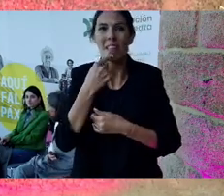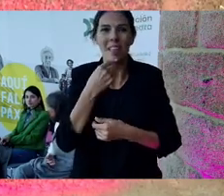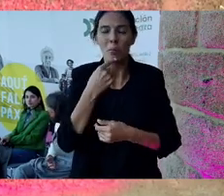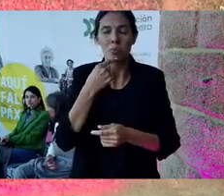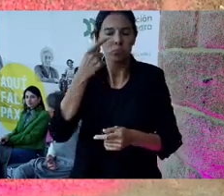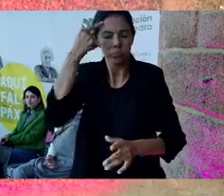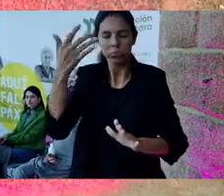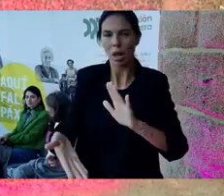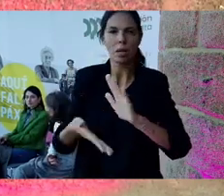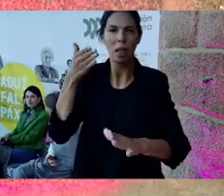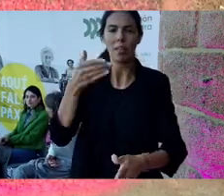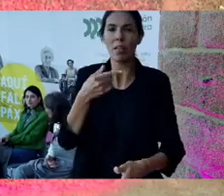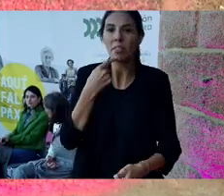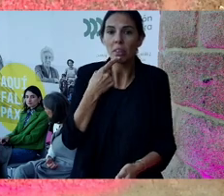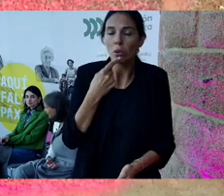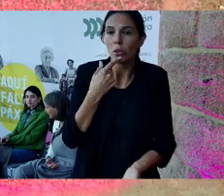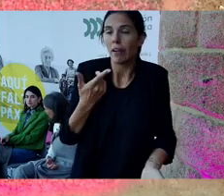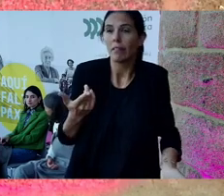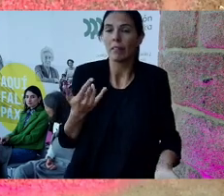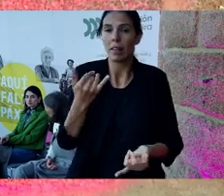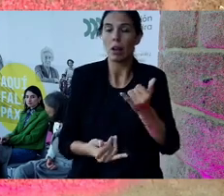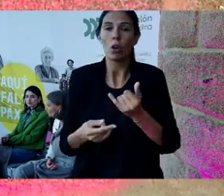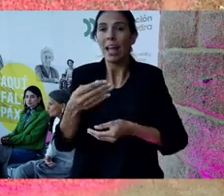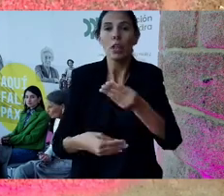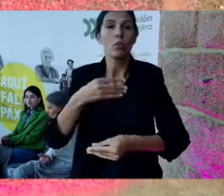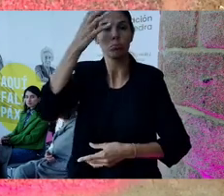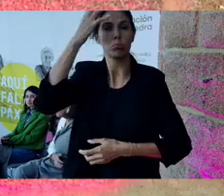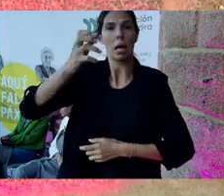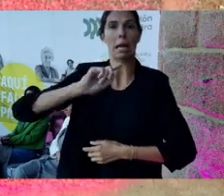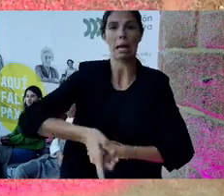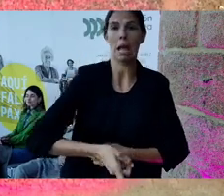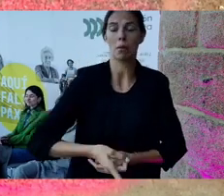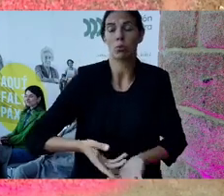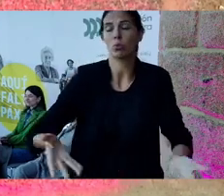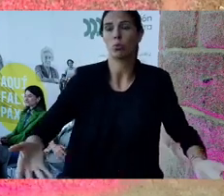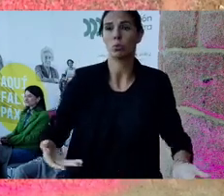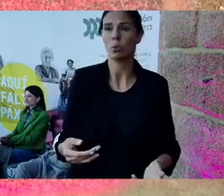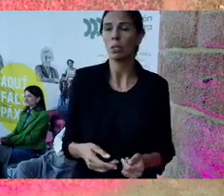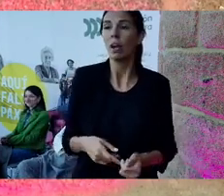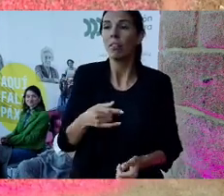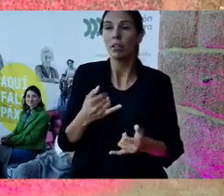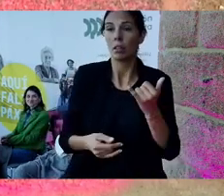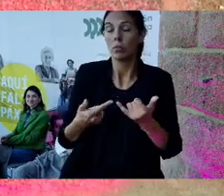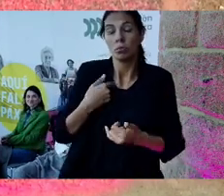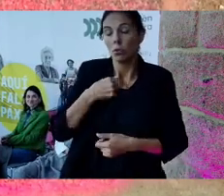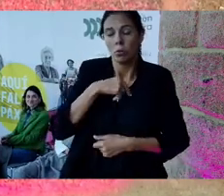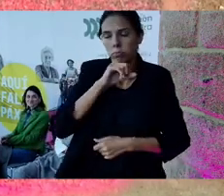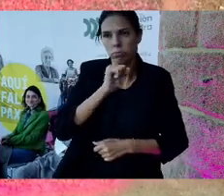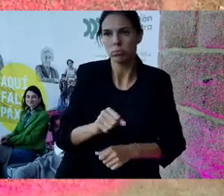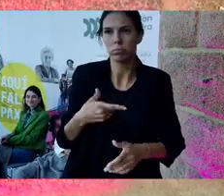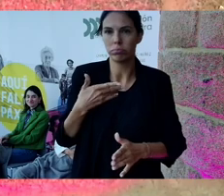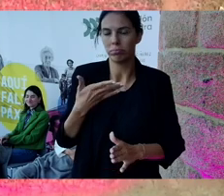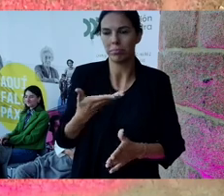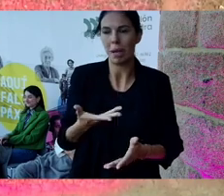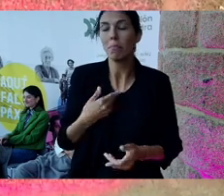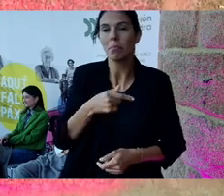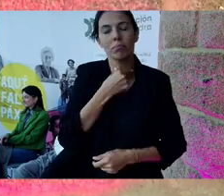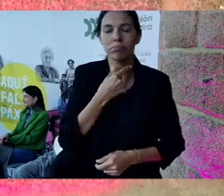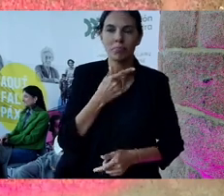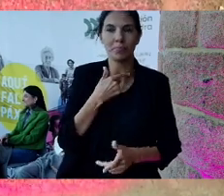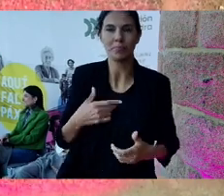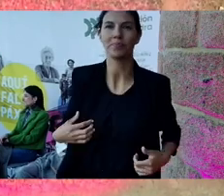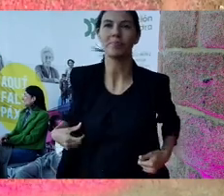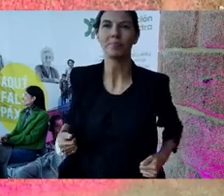temeraria por atreverse a hacer lo que el destino le había obligado a hacer, reinar. Pues ole ella. Yo desde luego la admiro